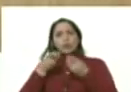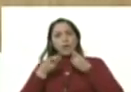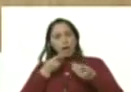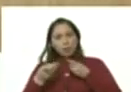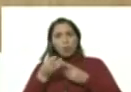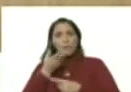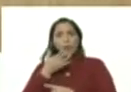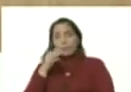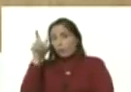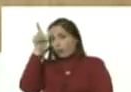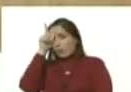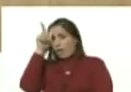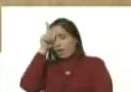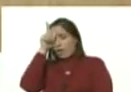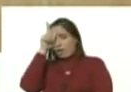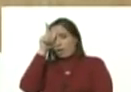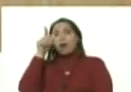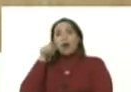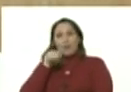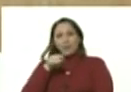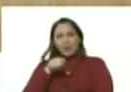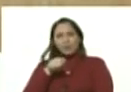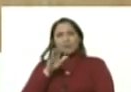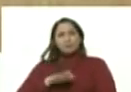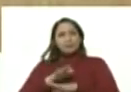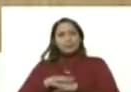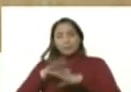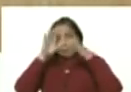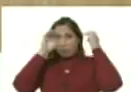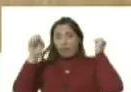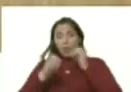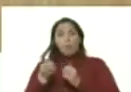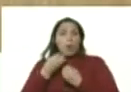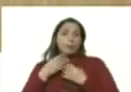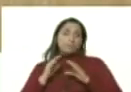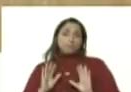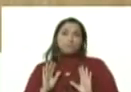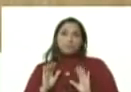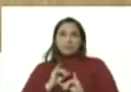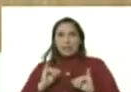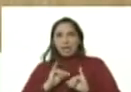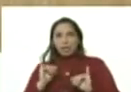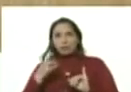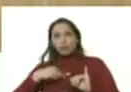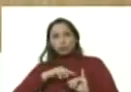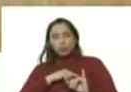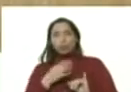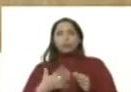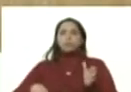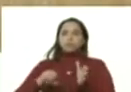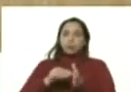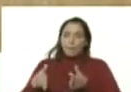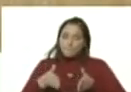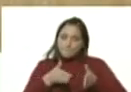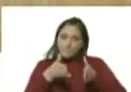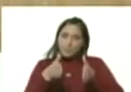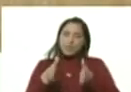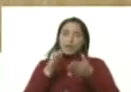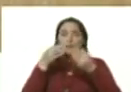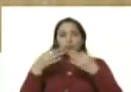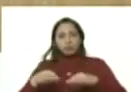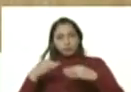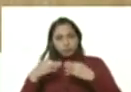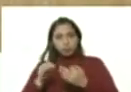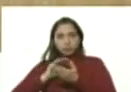de Alemania fue un caso muy particular de este embajador, que bueno, que ya hemos procedido por la vía de la